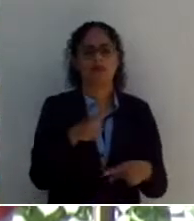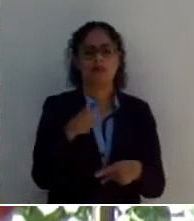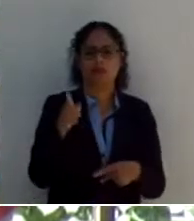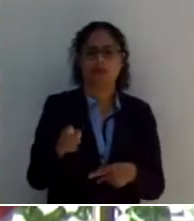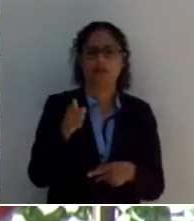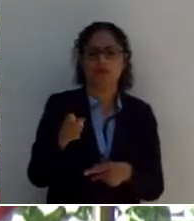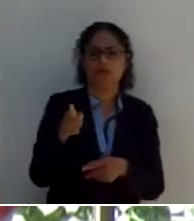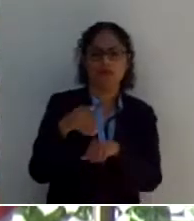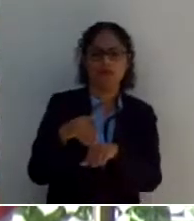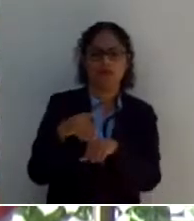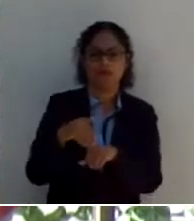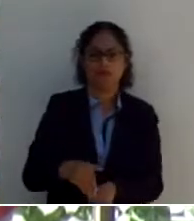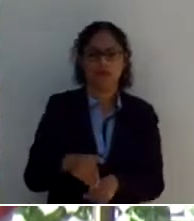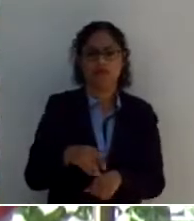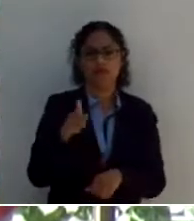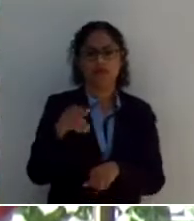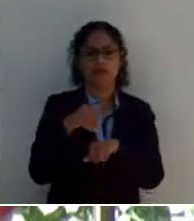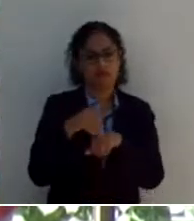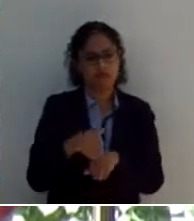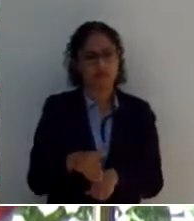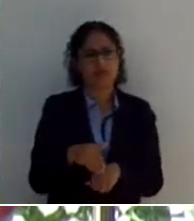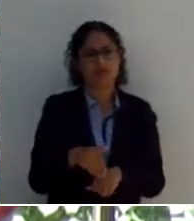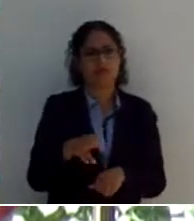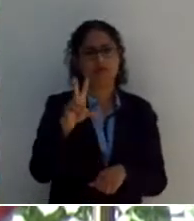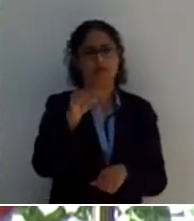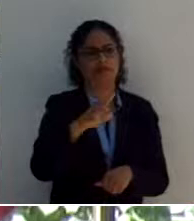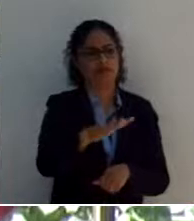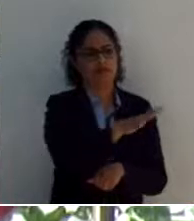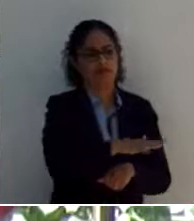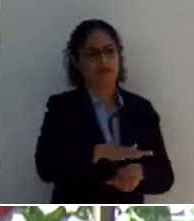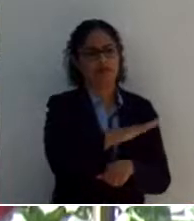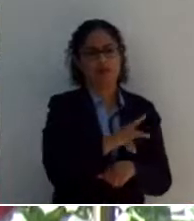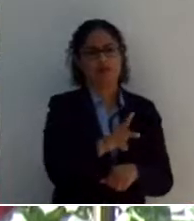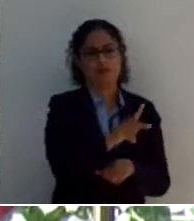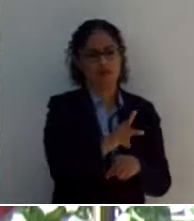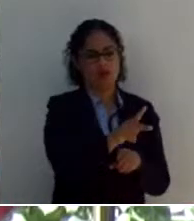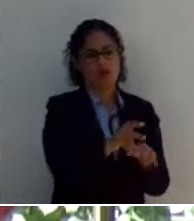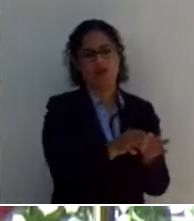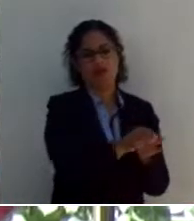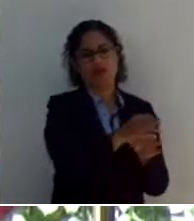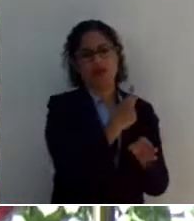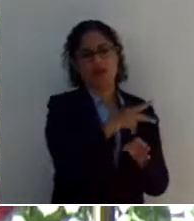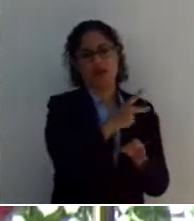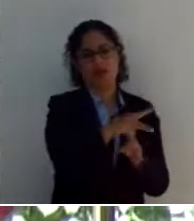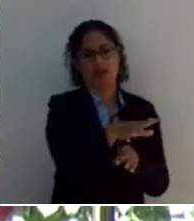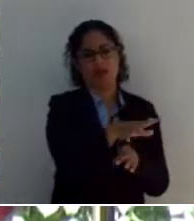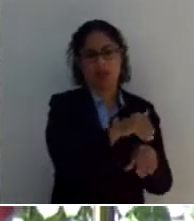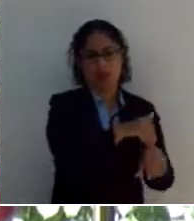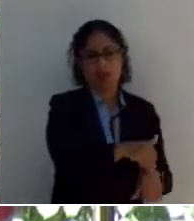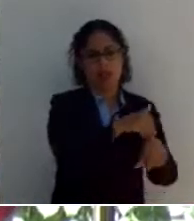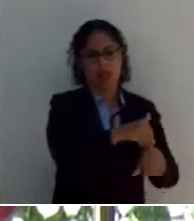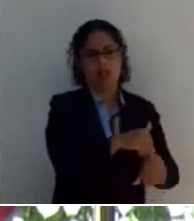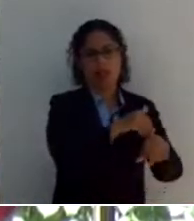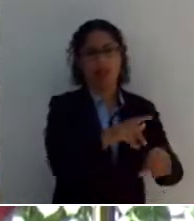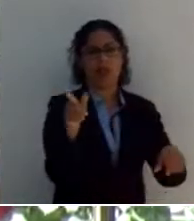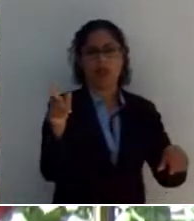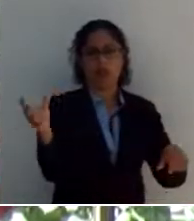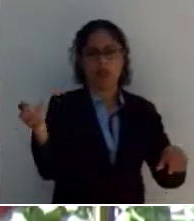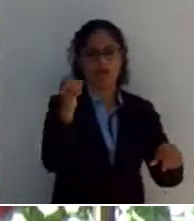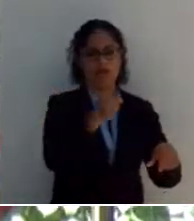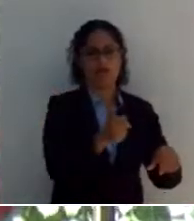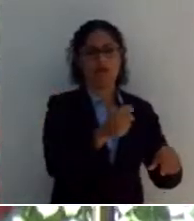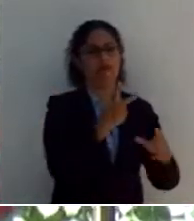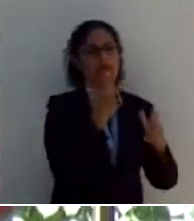y severamente dañado a la población de esa región del estado, el denominado